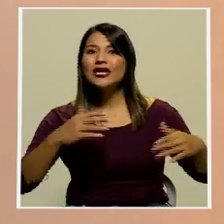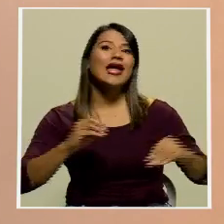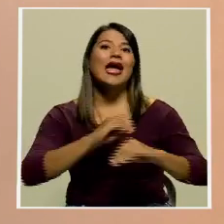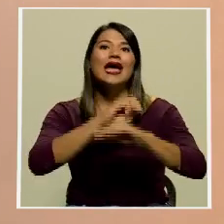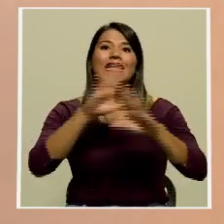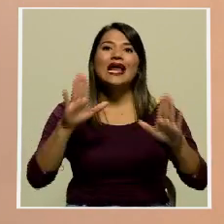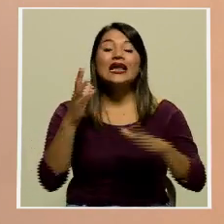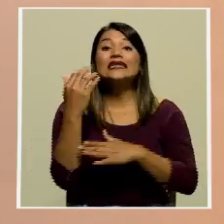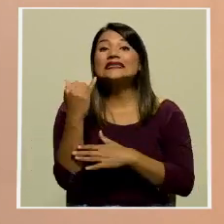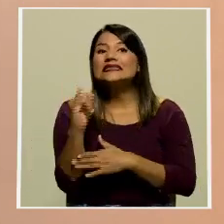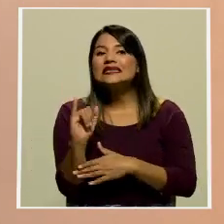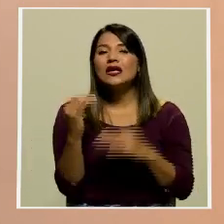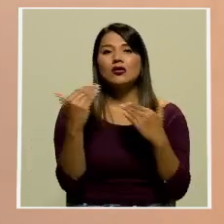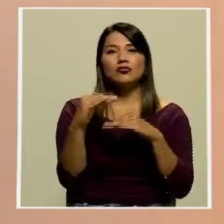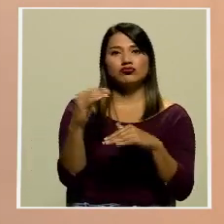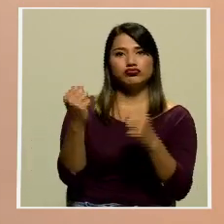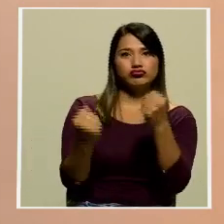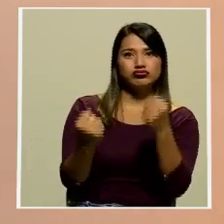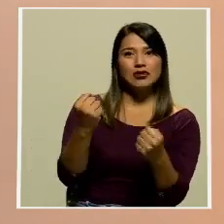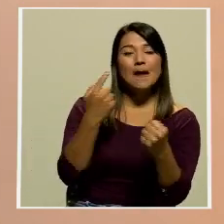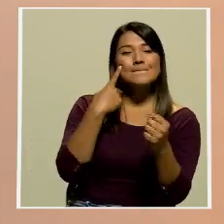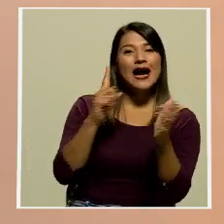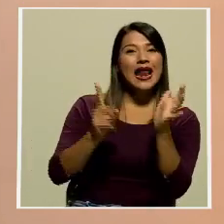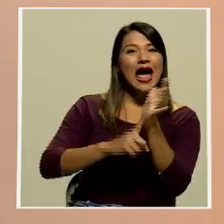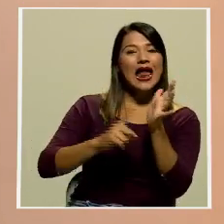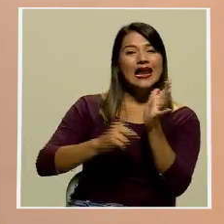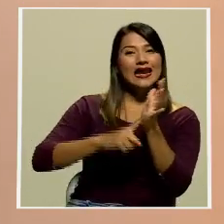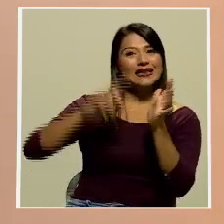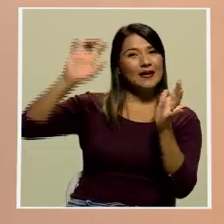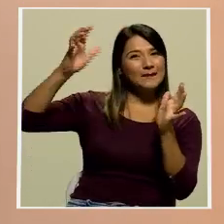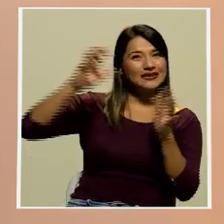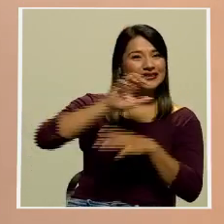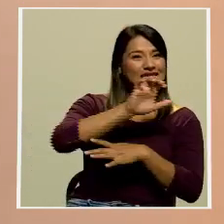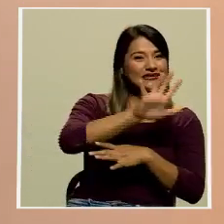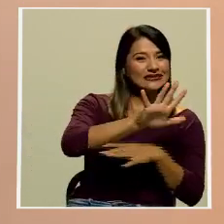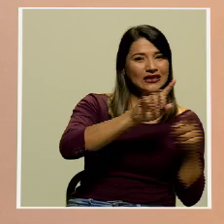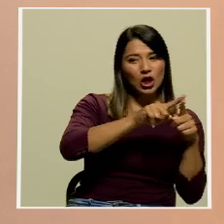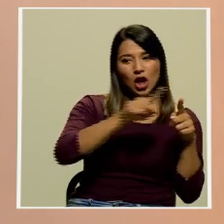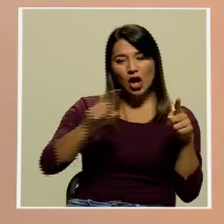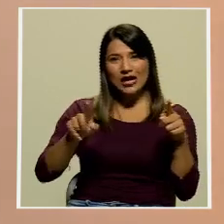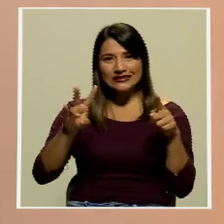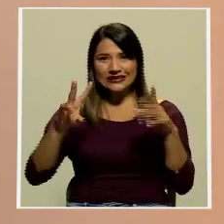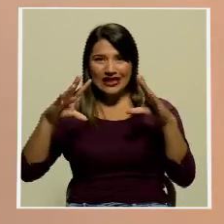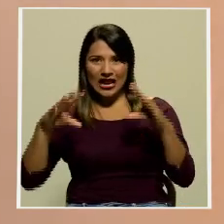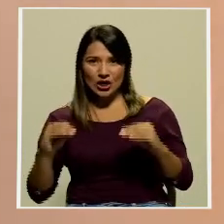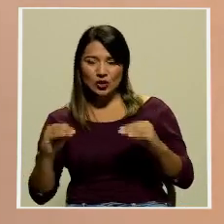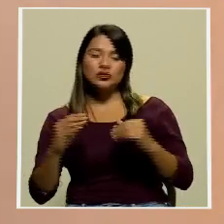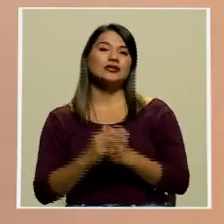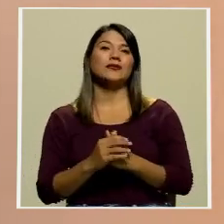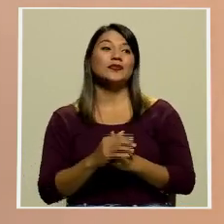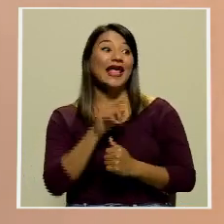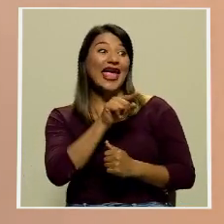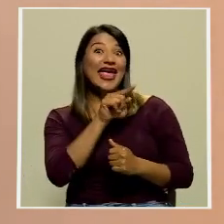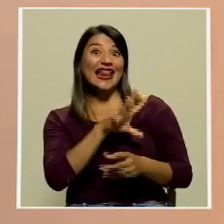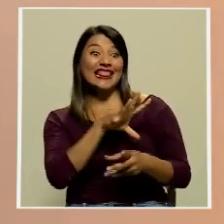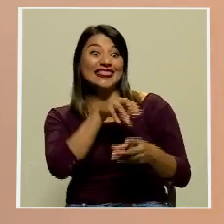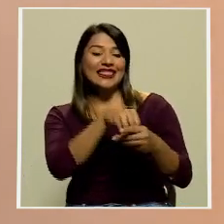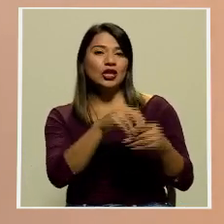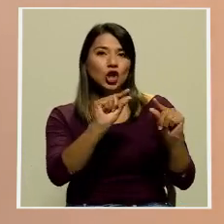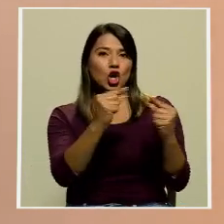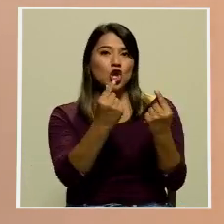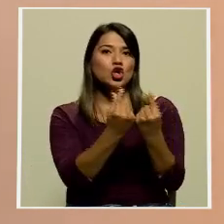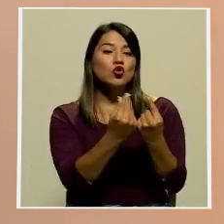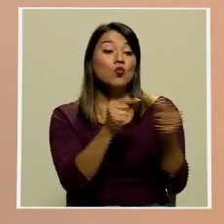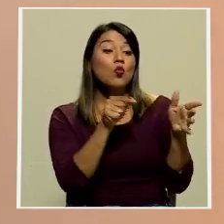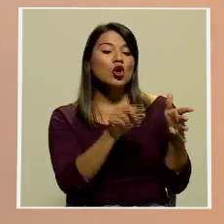alerta amarilla en horario de 5 a 7 p.m. Él es uno de los 7.586